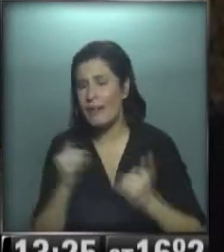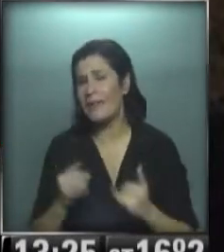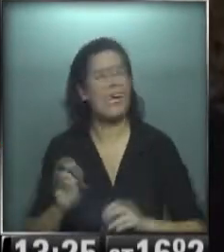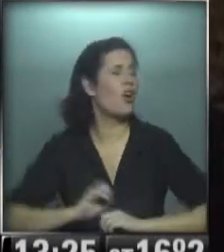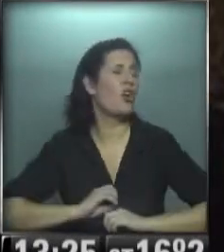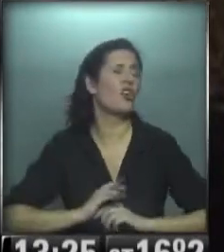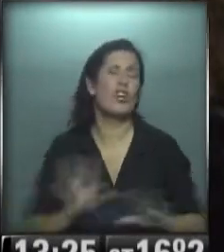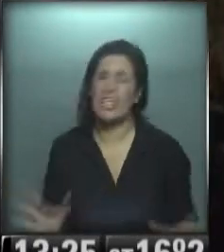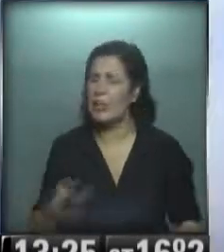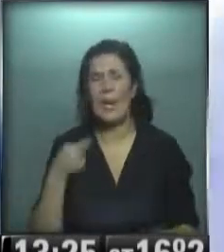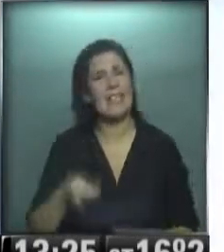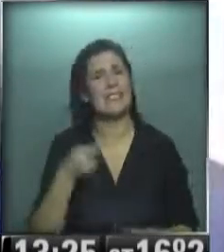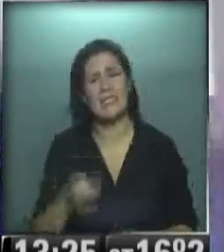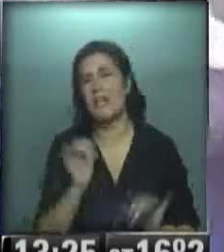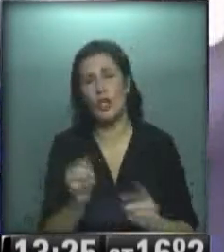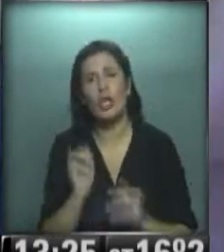horrible al asesinato.